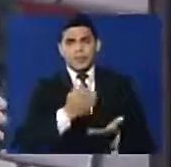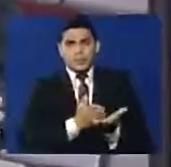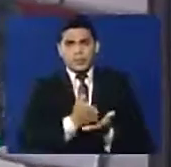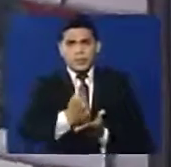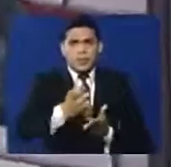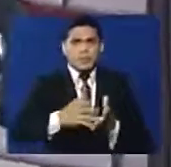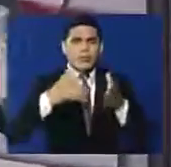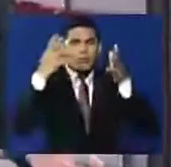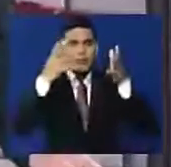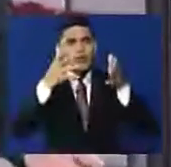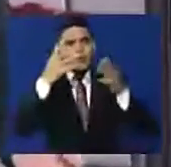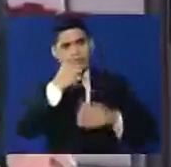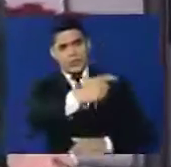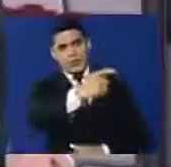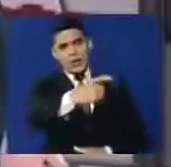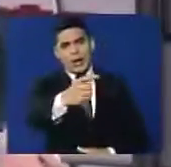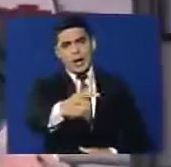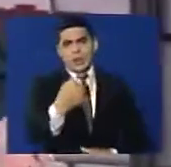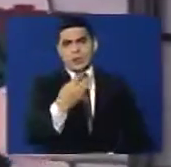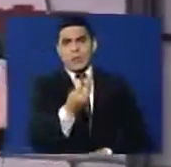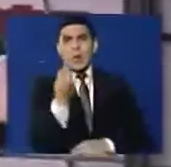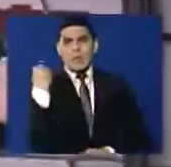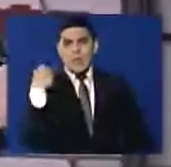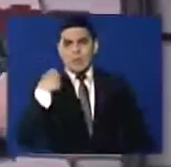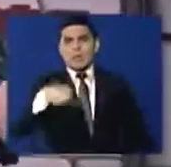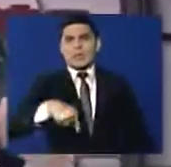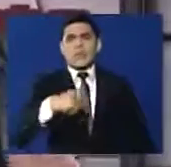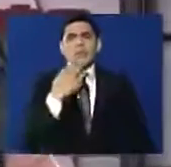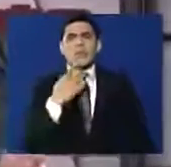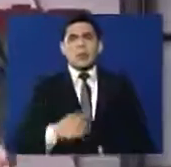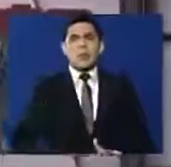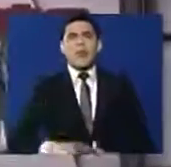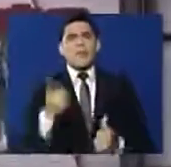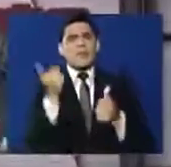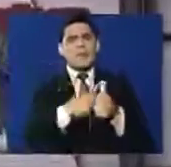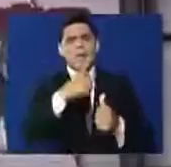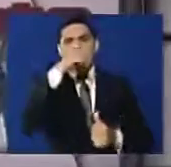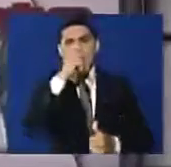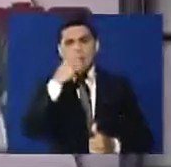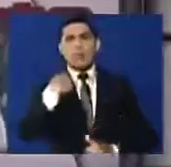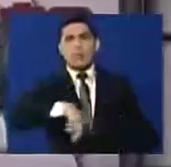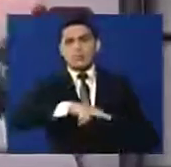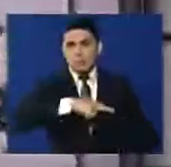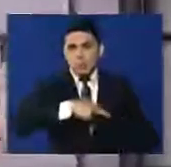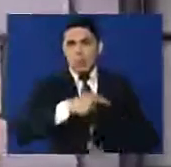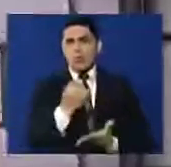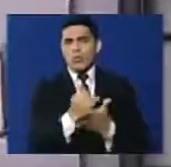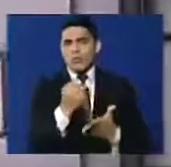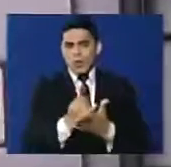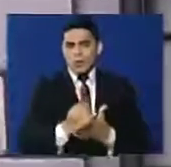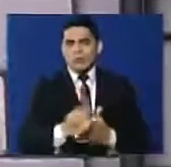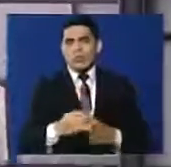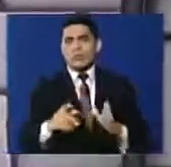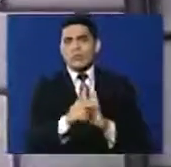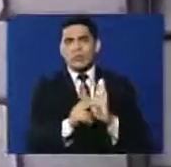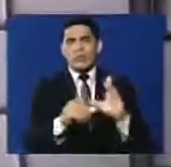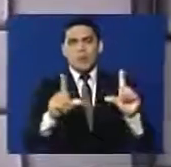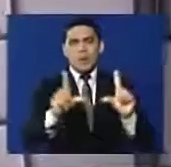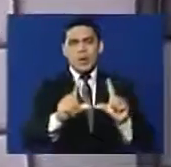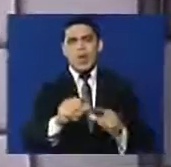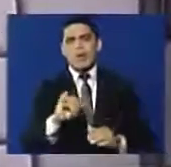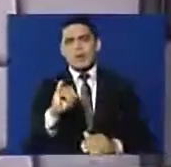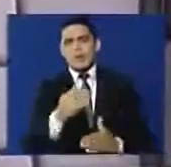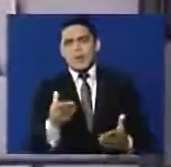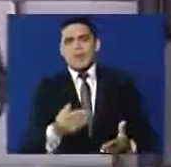las sugerencias que ustedes realizan. Ya casi en el primer aniversario de esta nueva etapa de contrapeso. Por